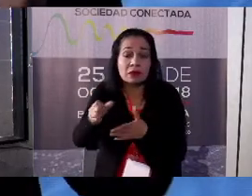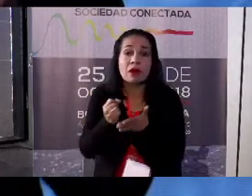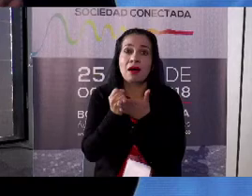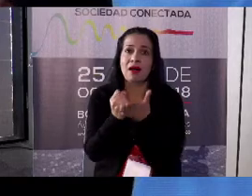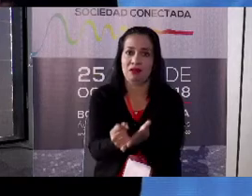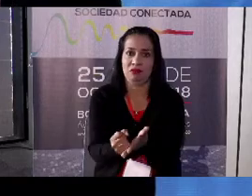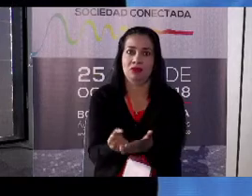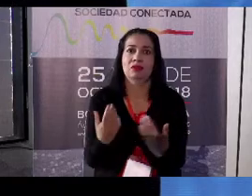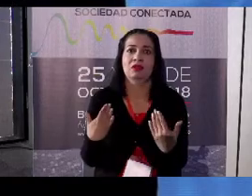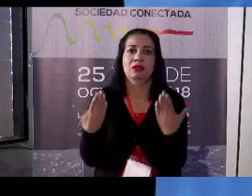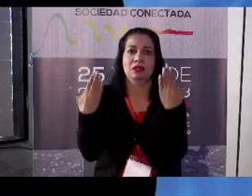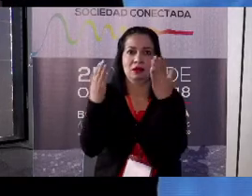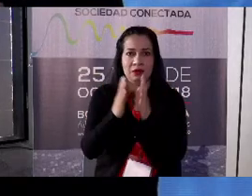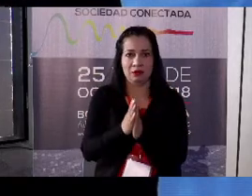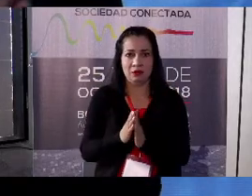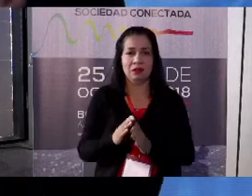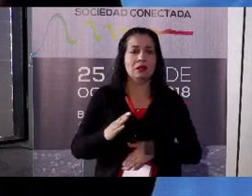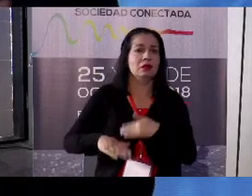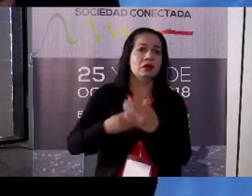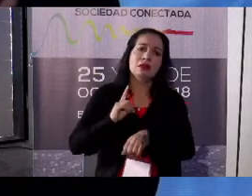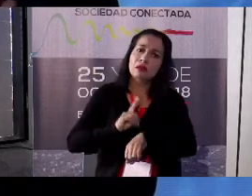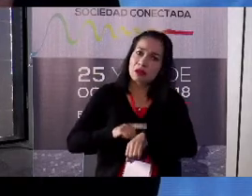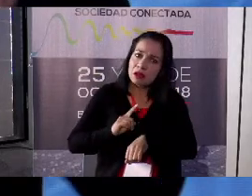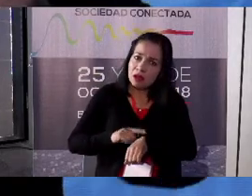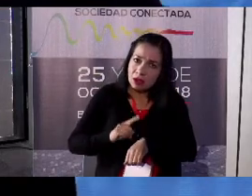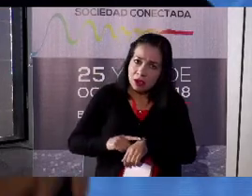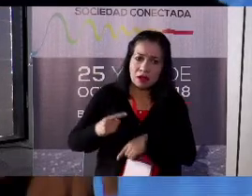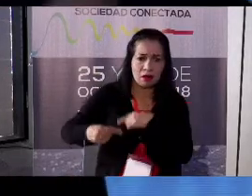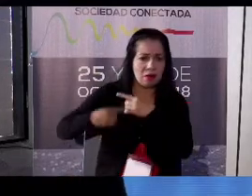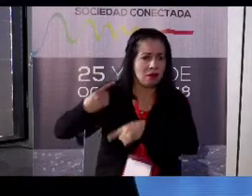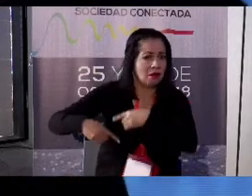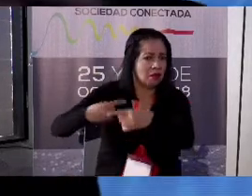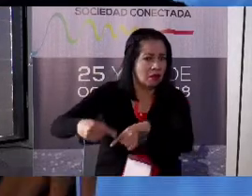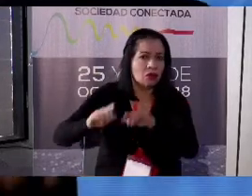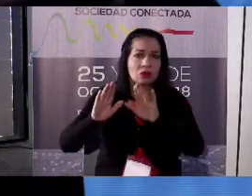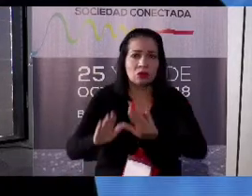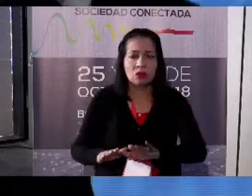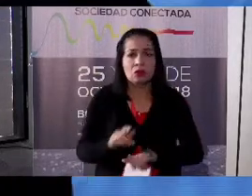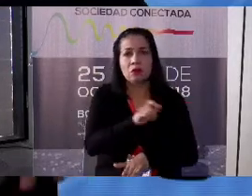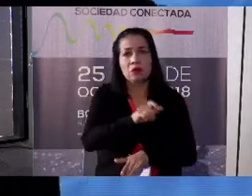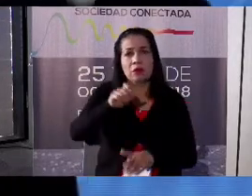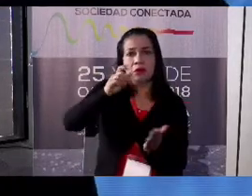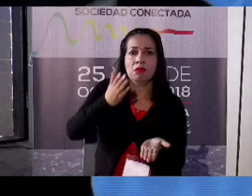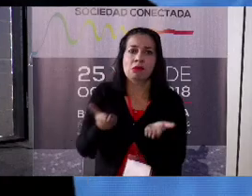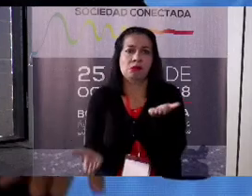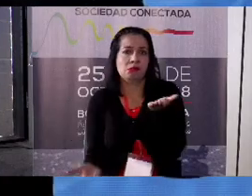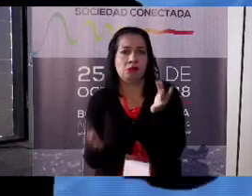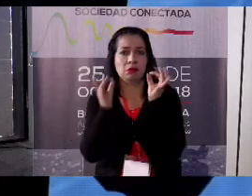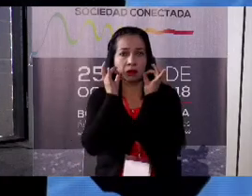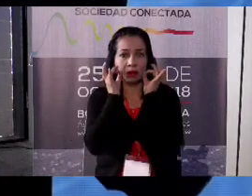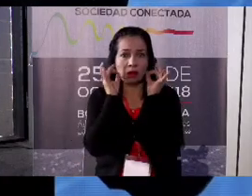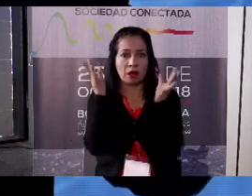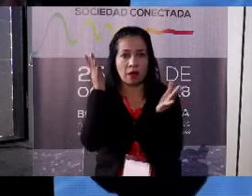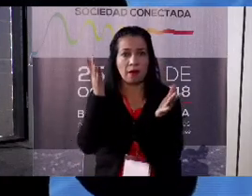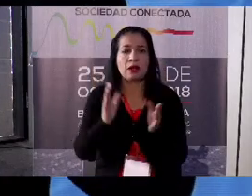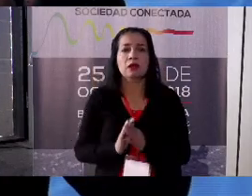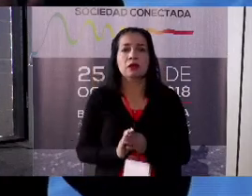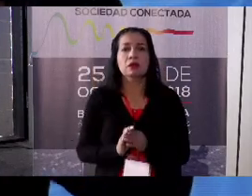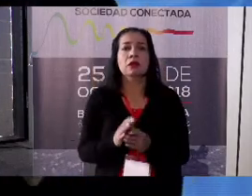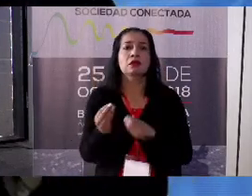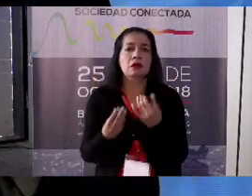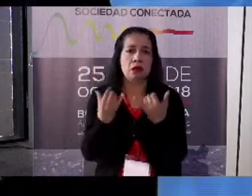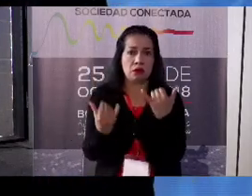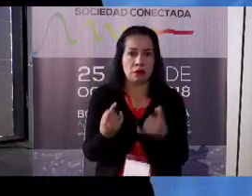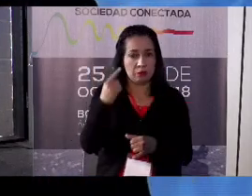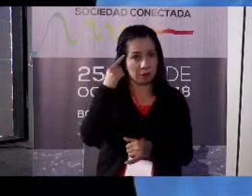muchos siglos las personas han venido en un desbalance muy muy grande tenemos que